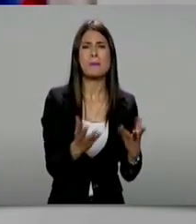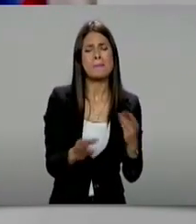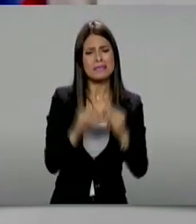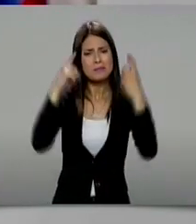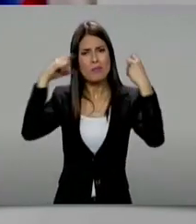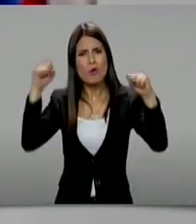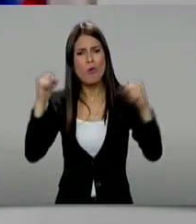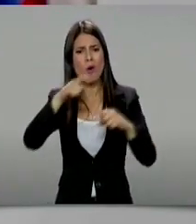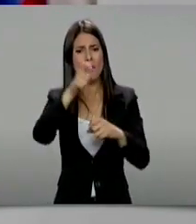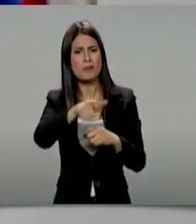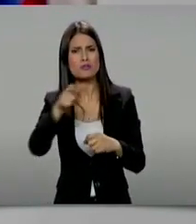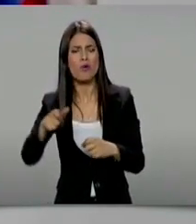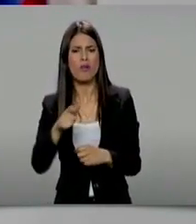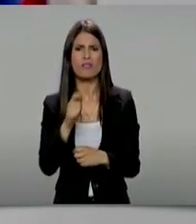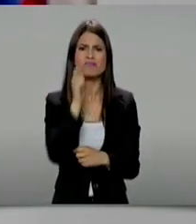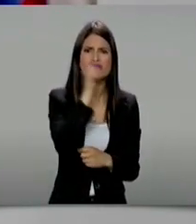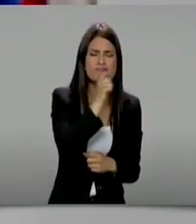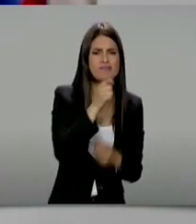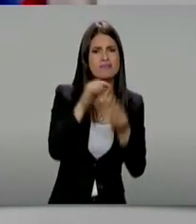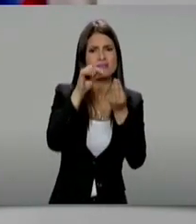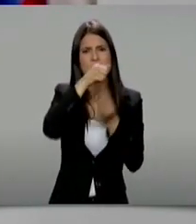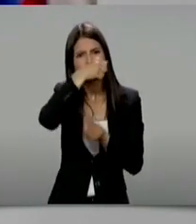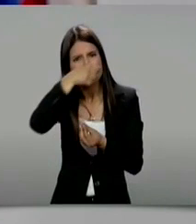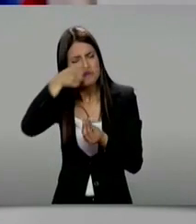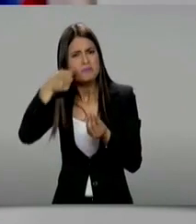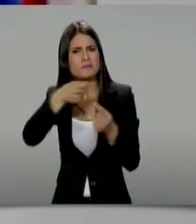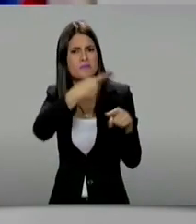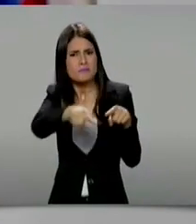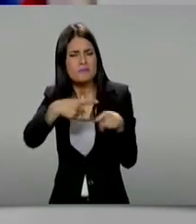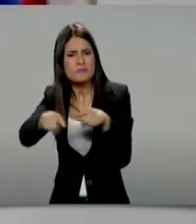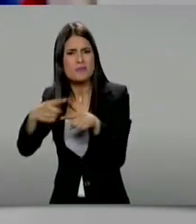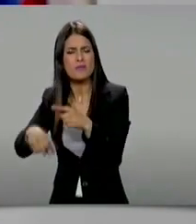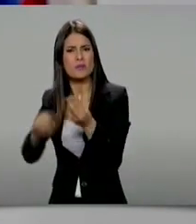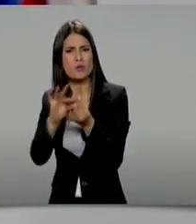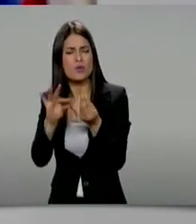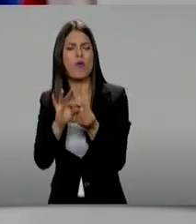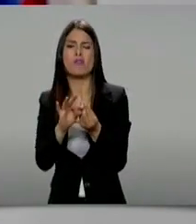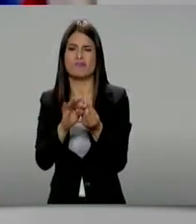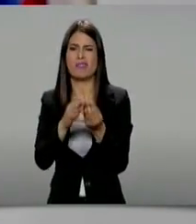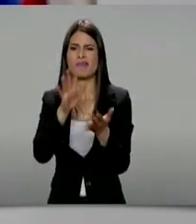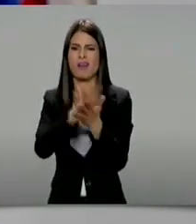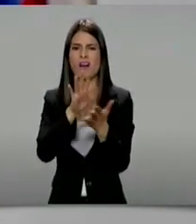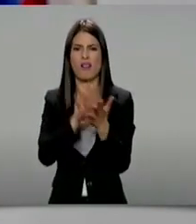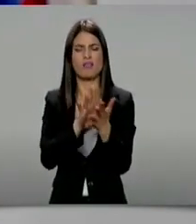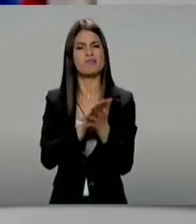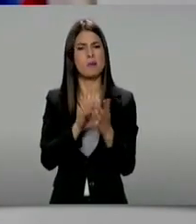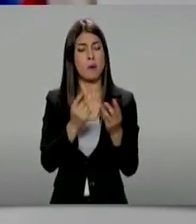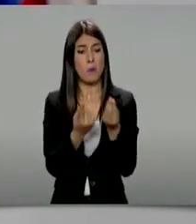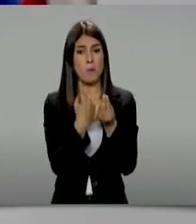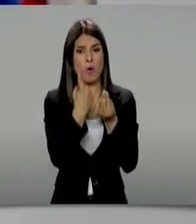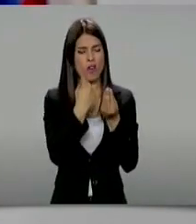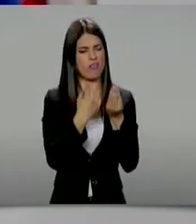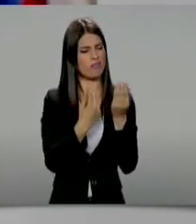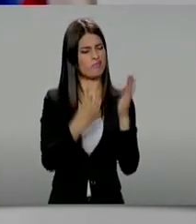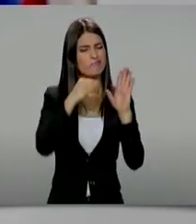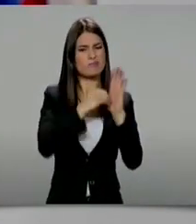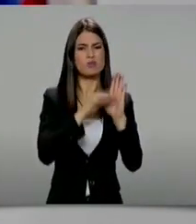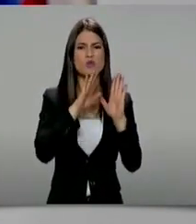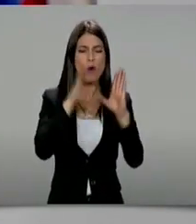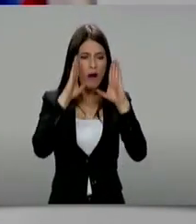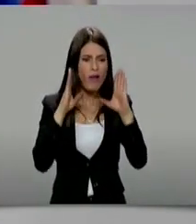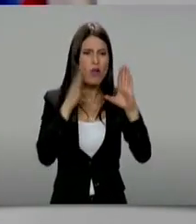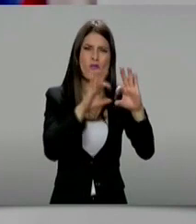religiosos en la política de prevención y atención a los consumidores la idea